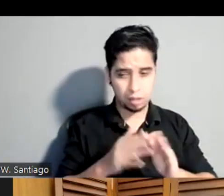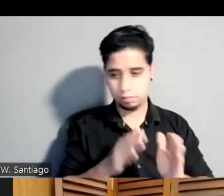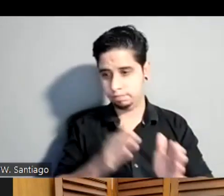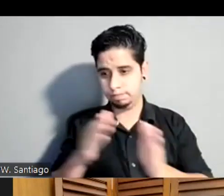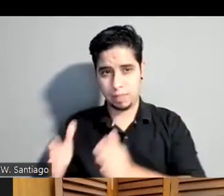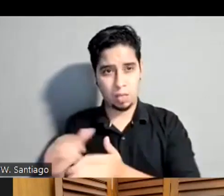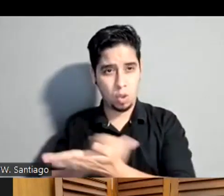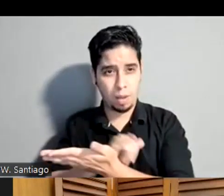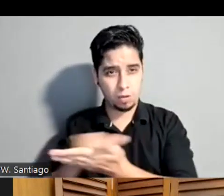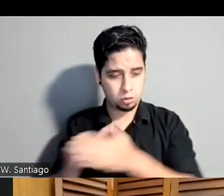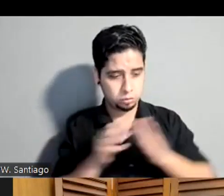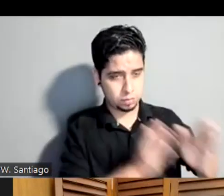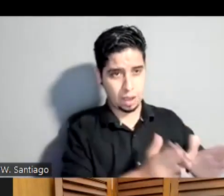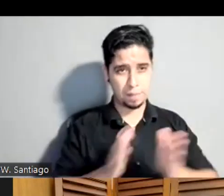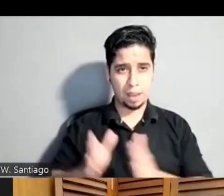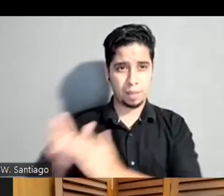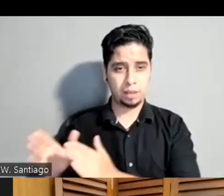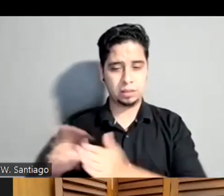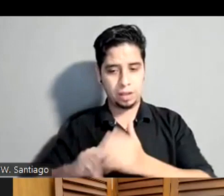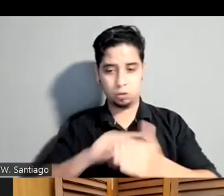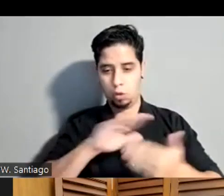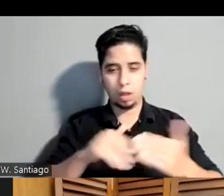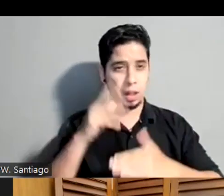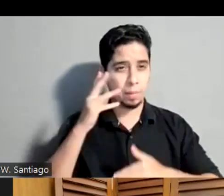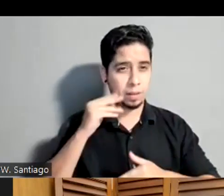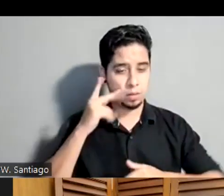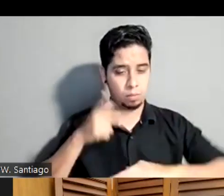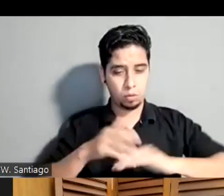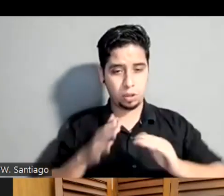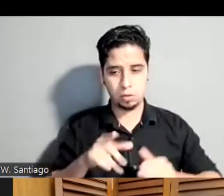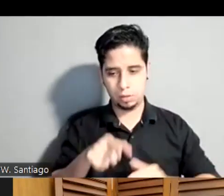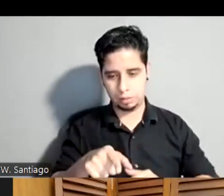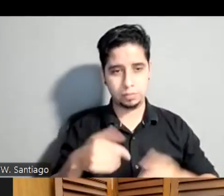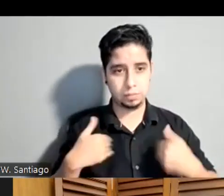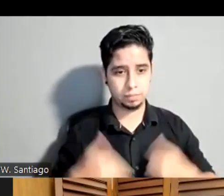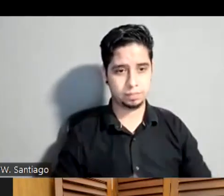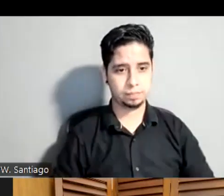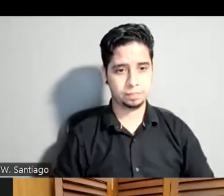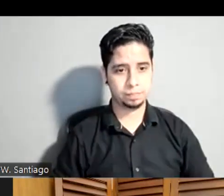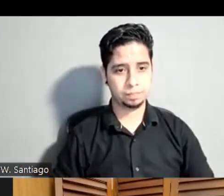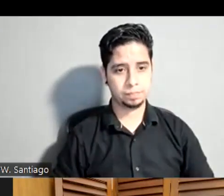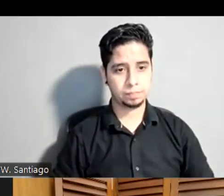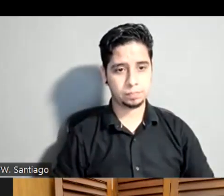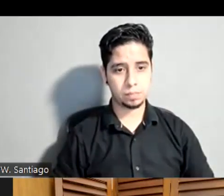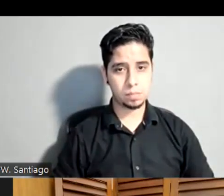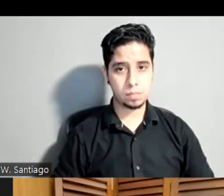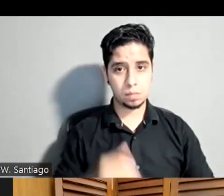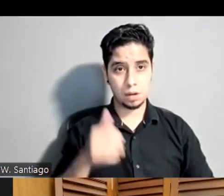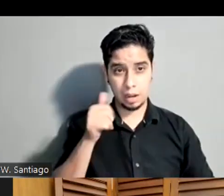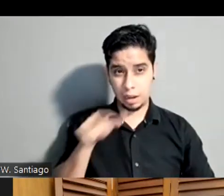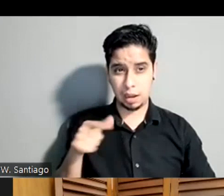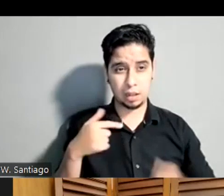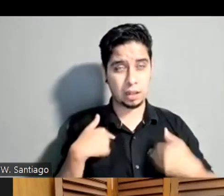Como te digo, el ir de la Juanita y que le mataron la ilusión, ella estaba